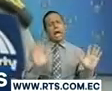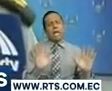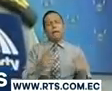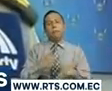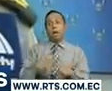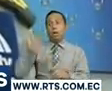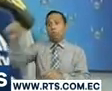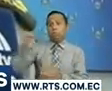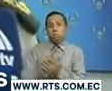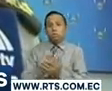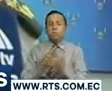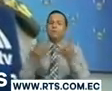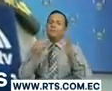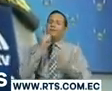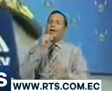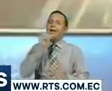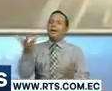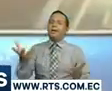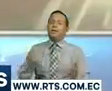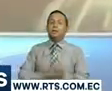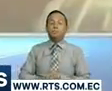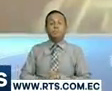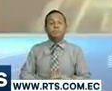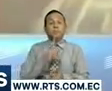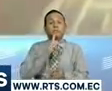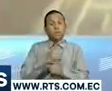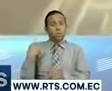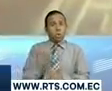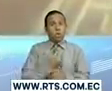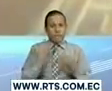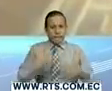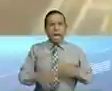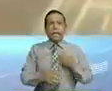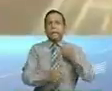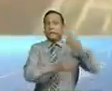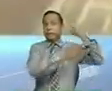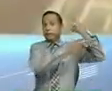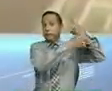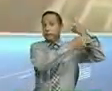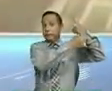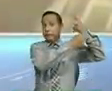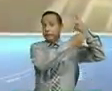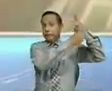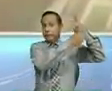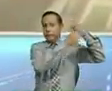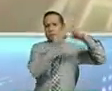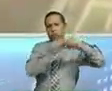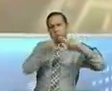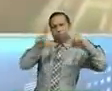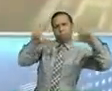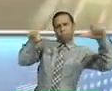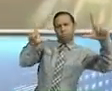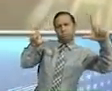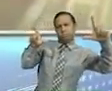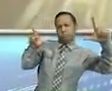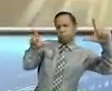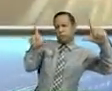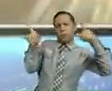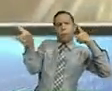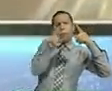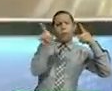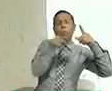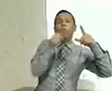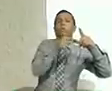Tenemos unas imágenes importantes, unos videos importantes, tanto las cámaras de Teleamazonas, de los otros canales que se